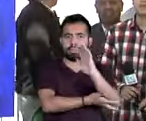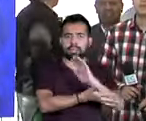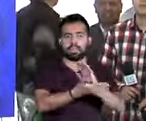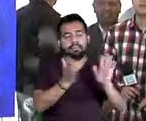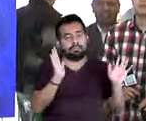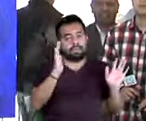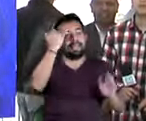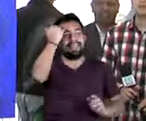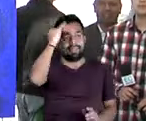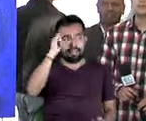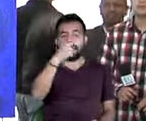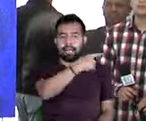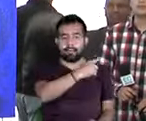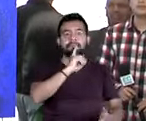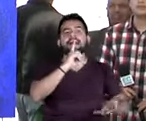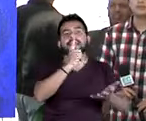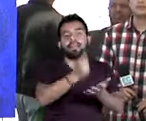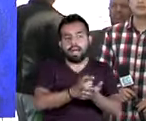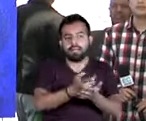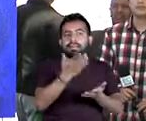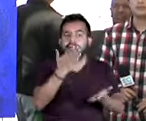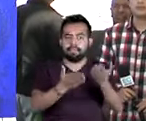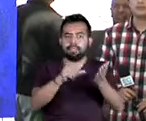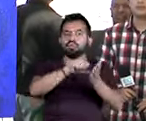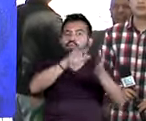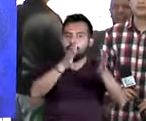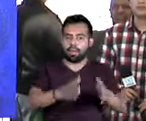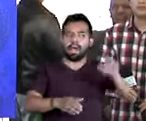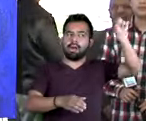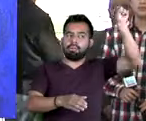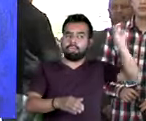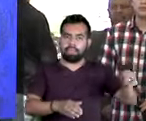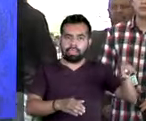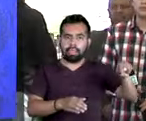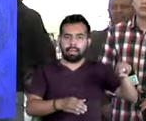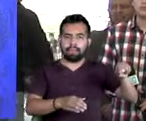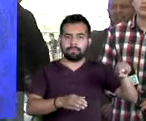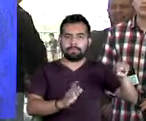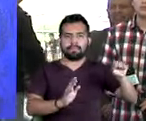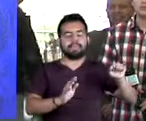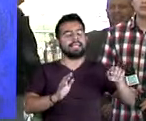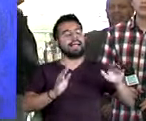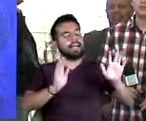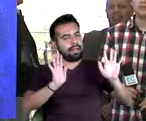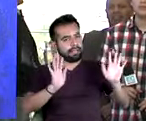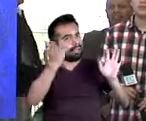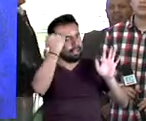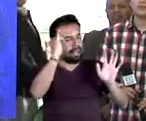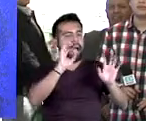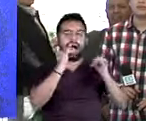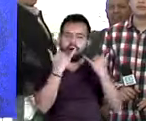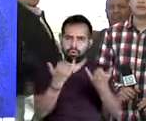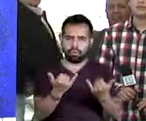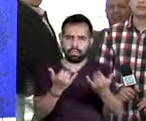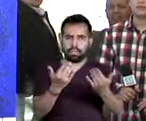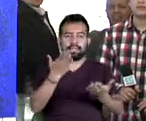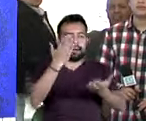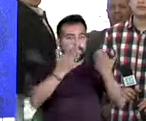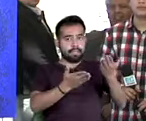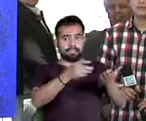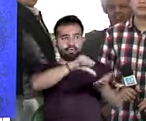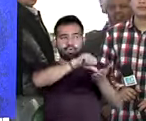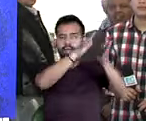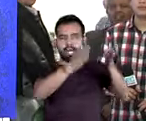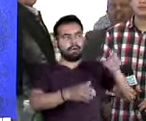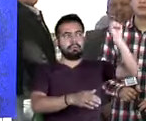hipótesis cierta de que un ciudadano de manera irresponsable accionó un mecanismo. Si no es eso verdad, porque esa hipótesis en